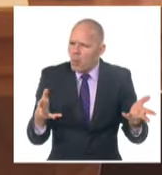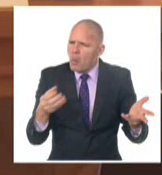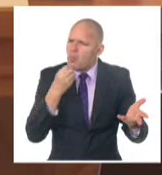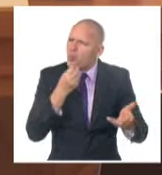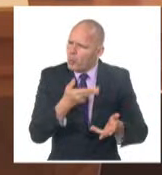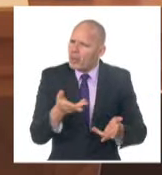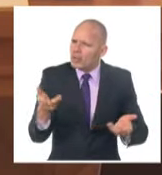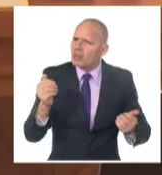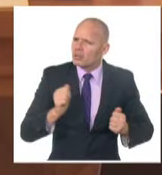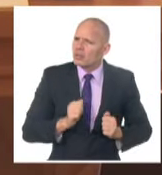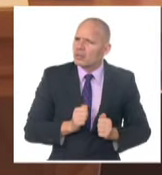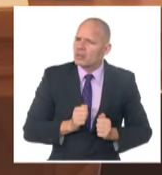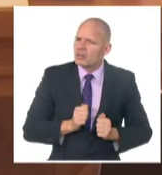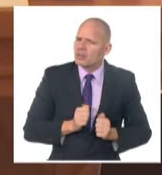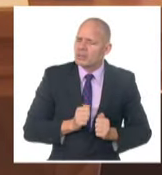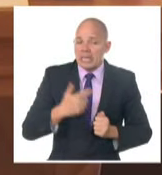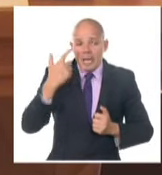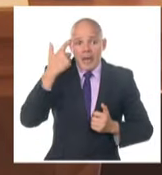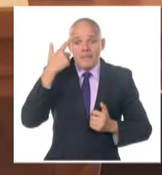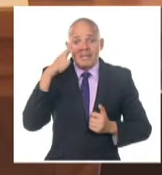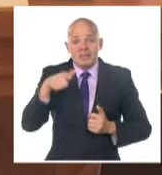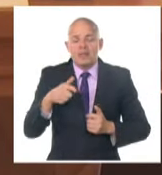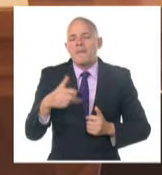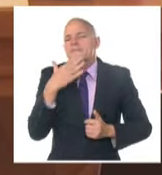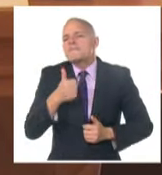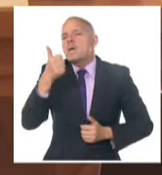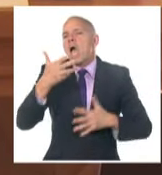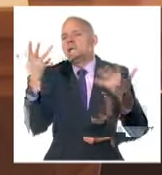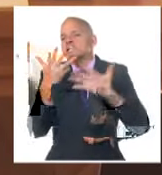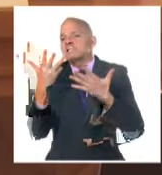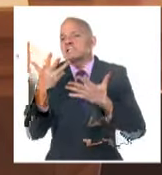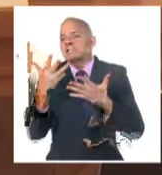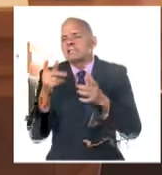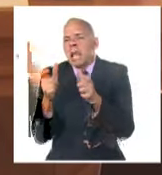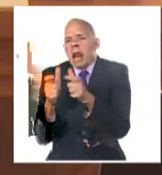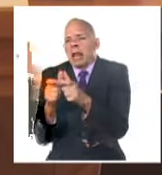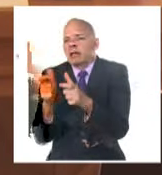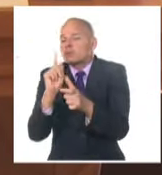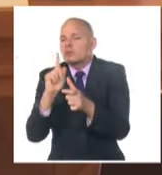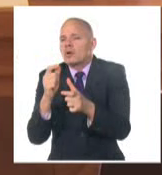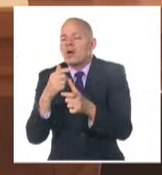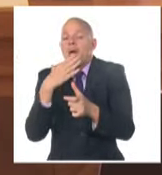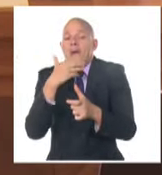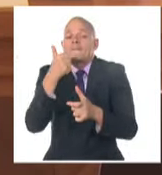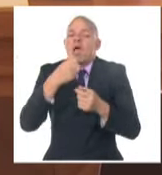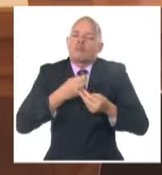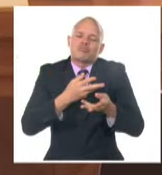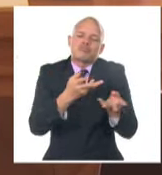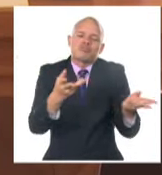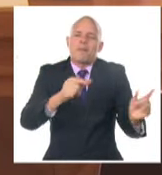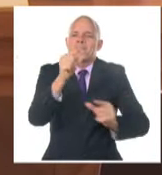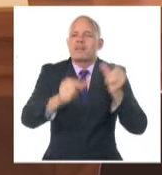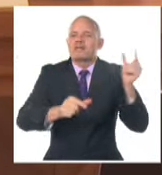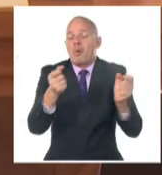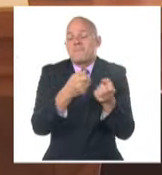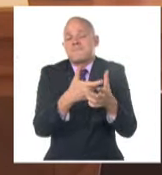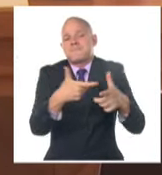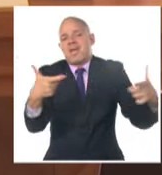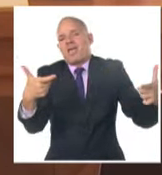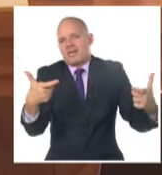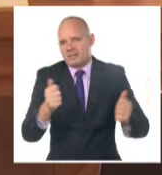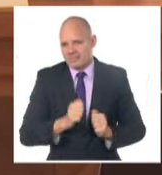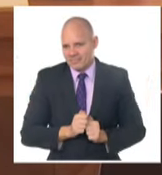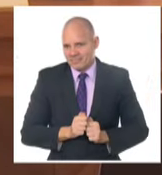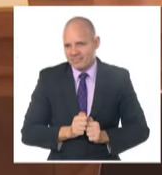las grandes mayorías del planeta, siempre que se utilicen con justicia y equidad